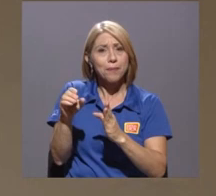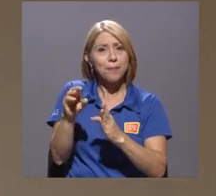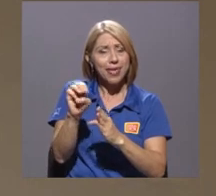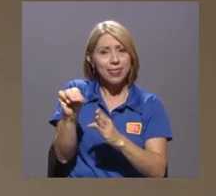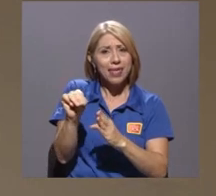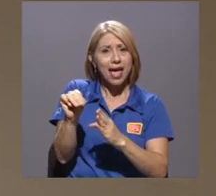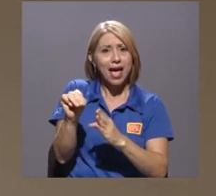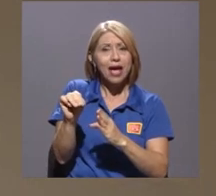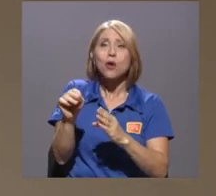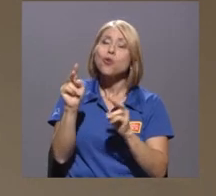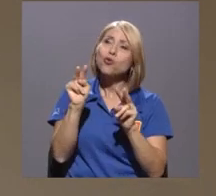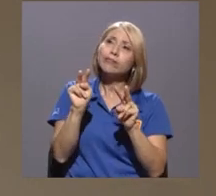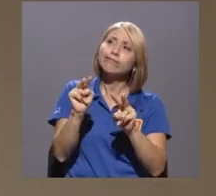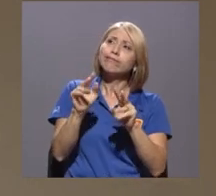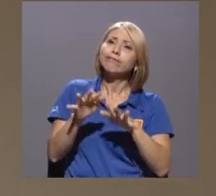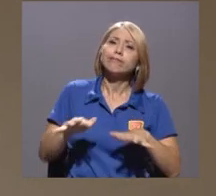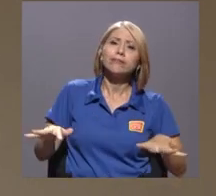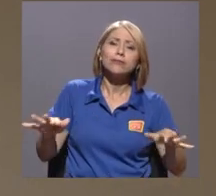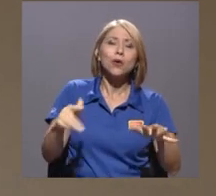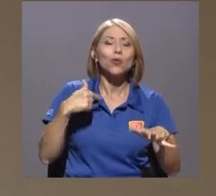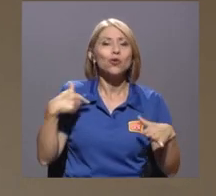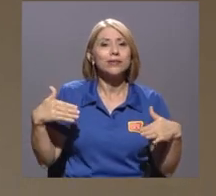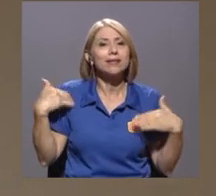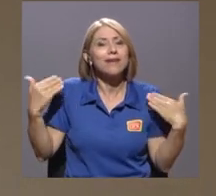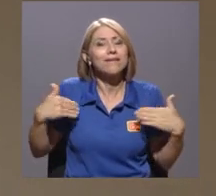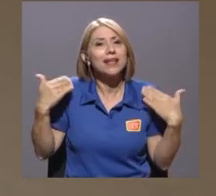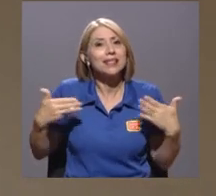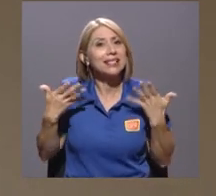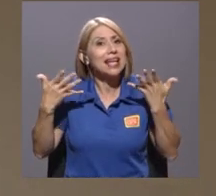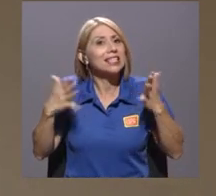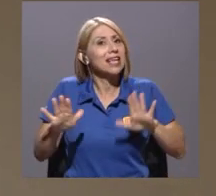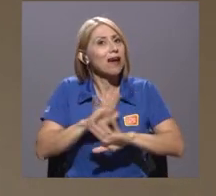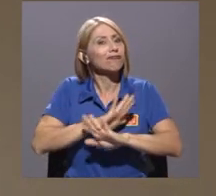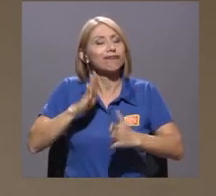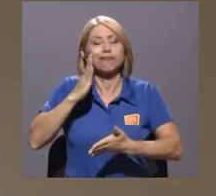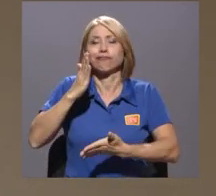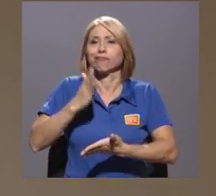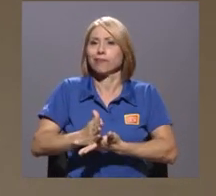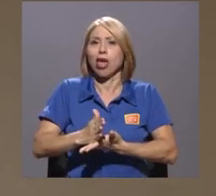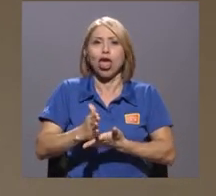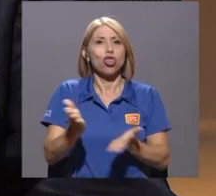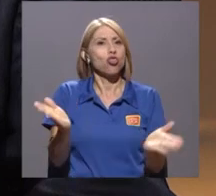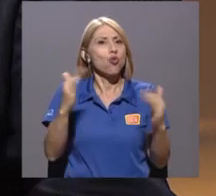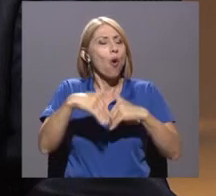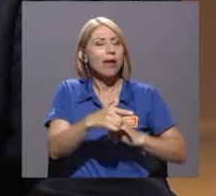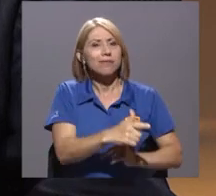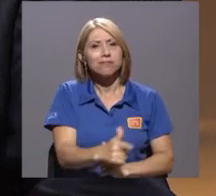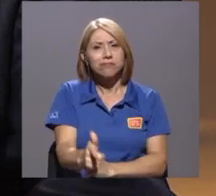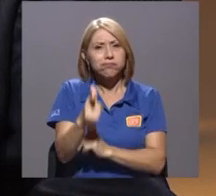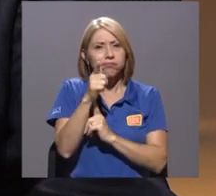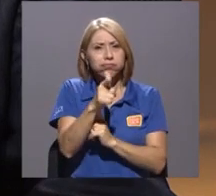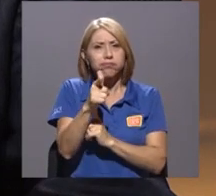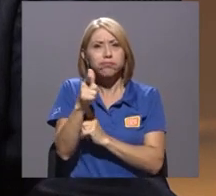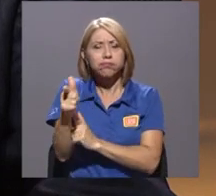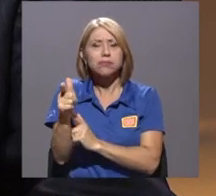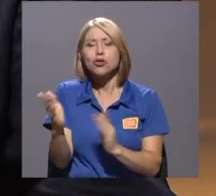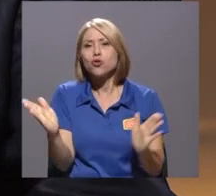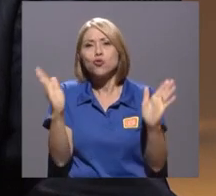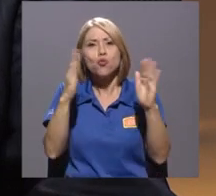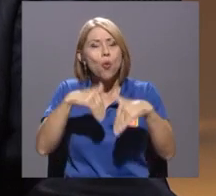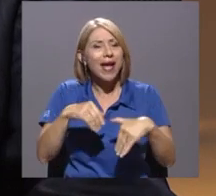no se dispare armas en ni ninguna otra